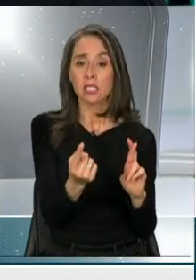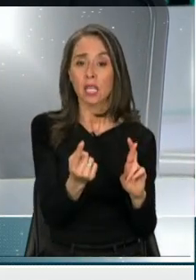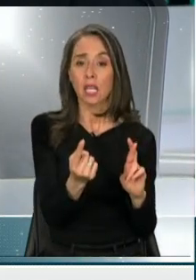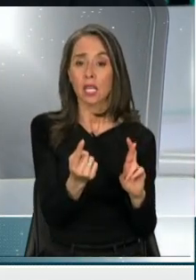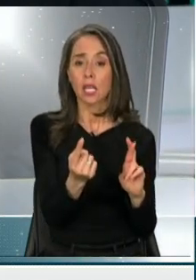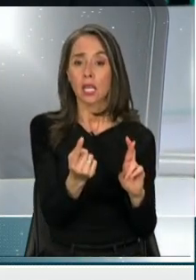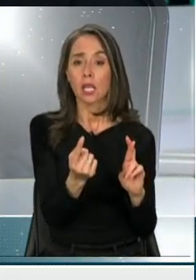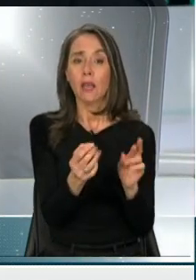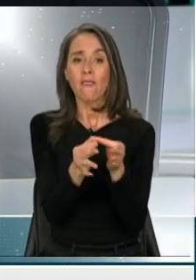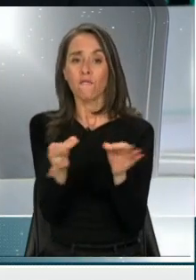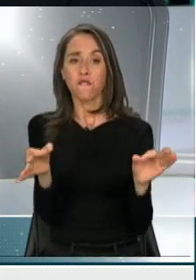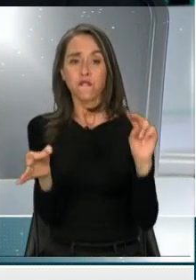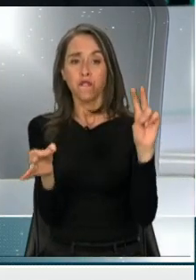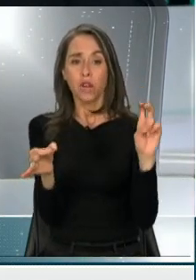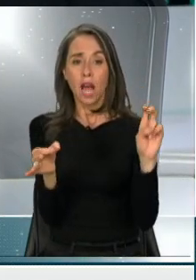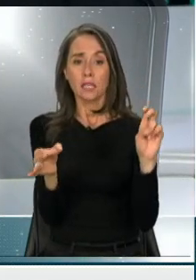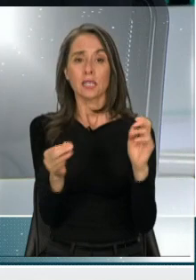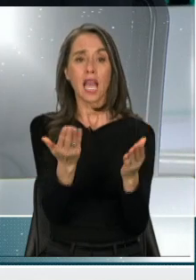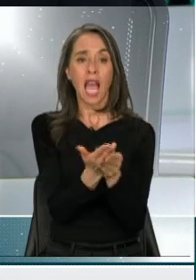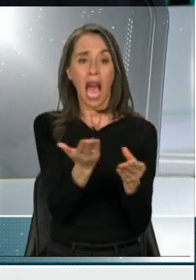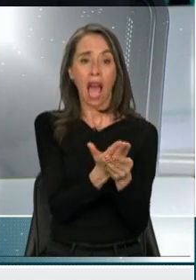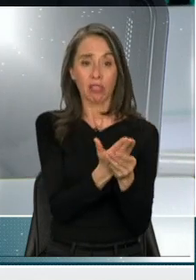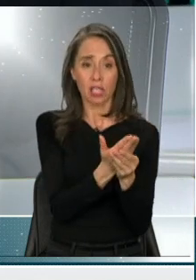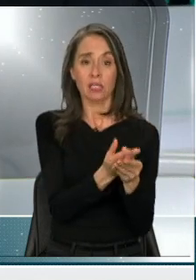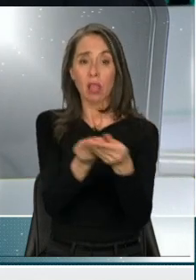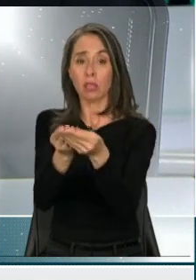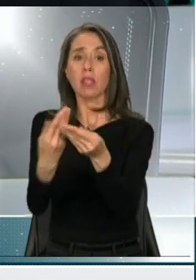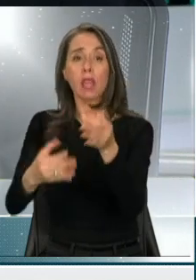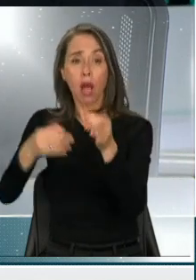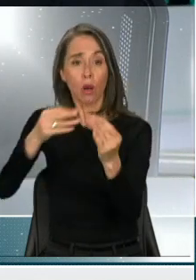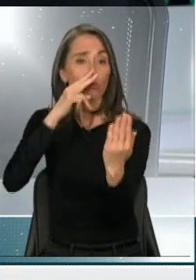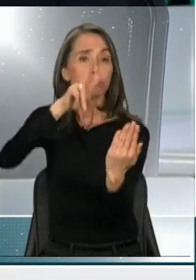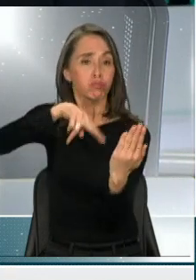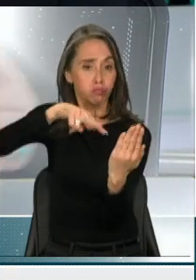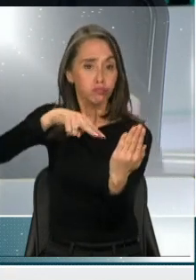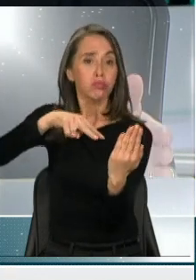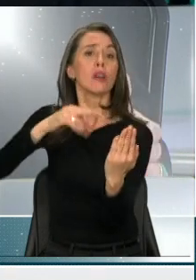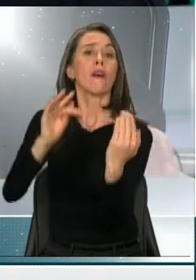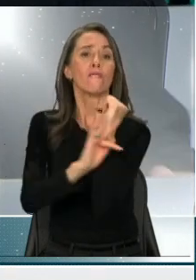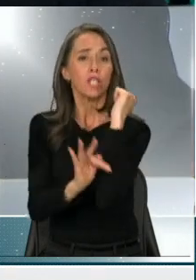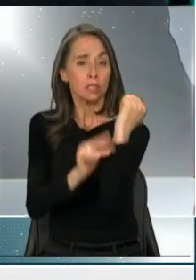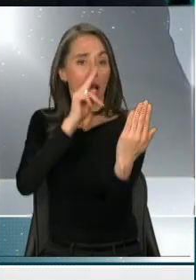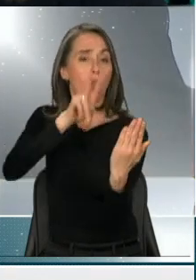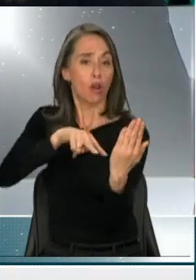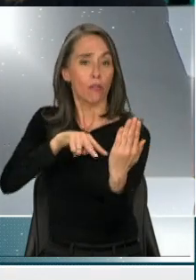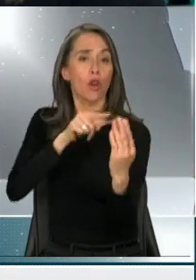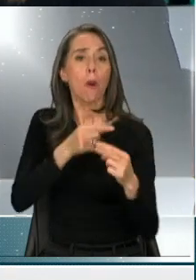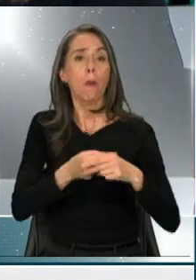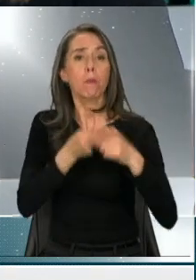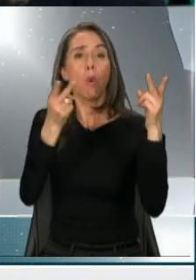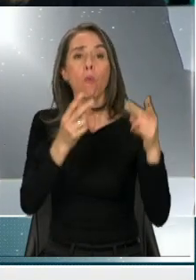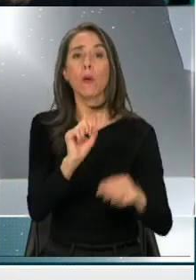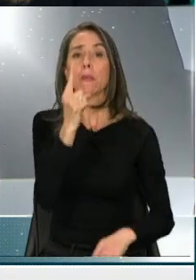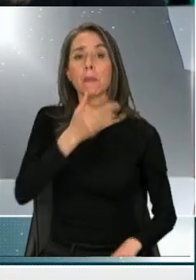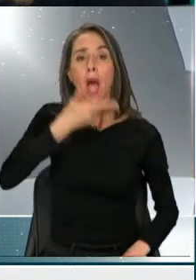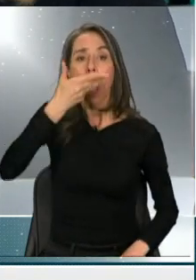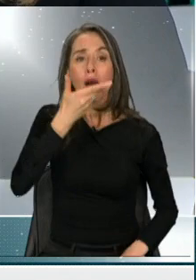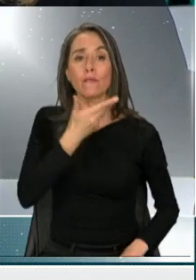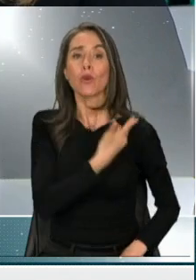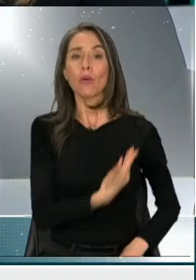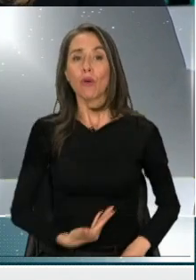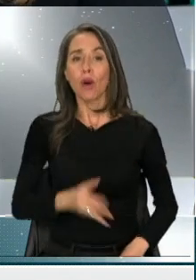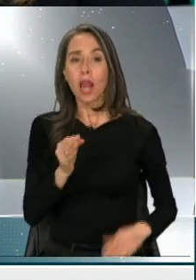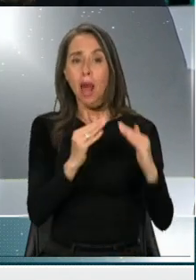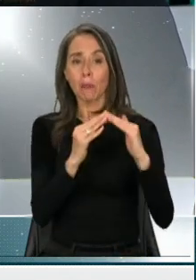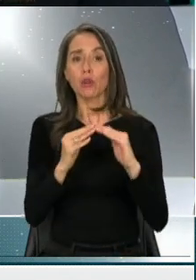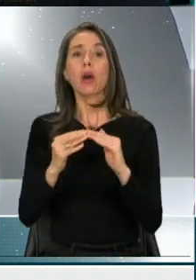con la siguiente frase los antecedentes fueron conocidos esto fue conocido que fue la primera declaración pública que hizo la moneda a propósito de